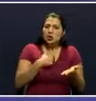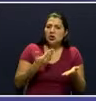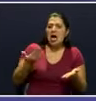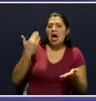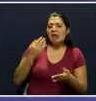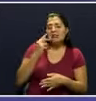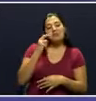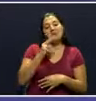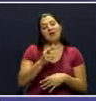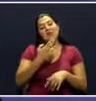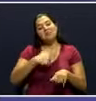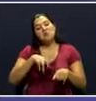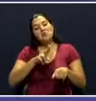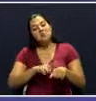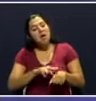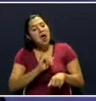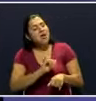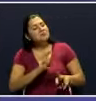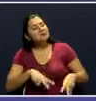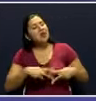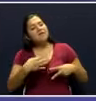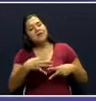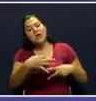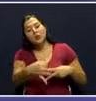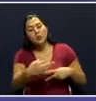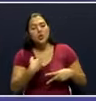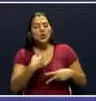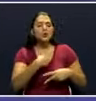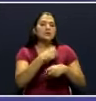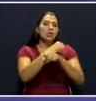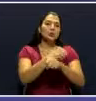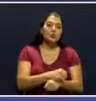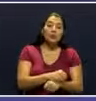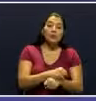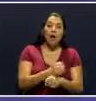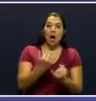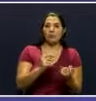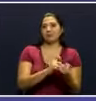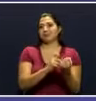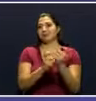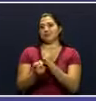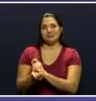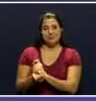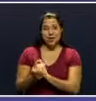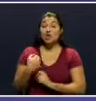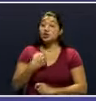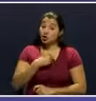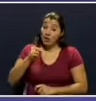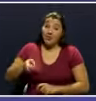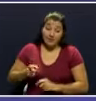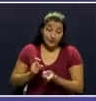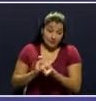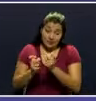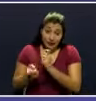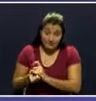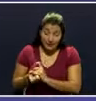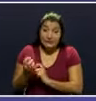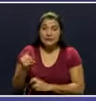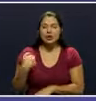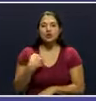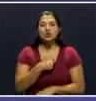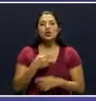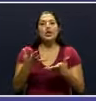eran parte de nuestra vida cotidiana, de nuestros hábitos, han cambiado, tenemos que cambiarlos si